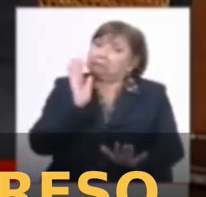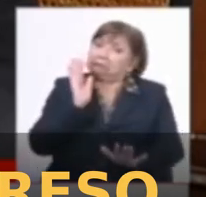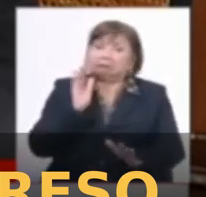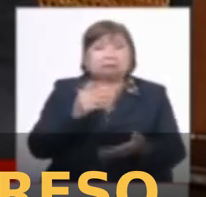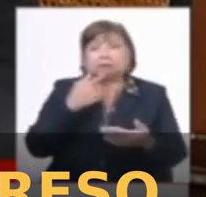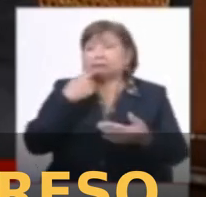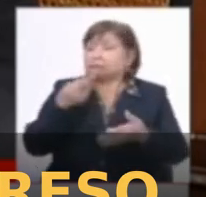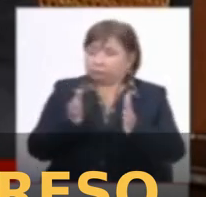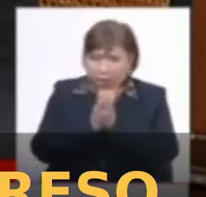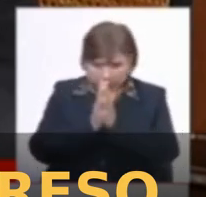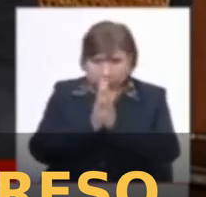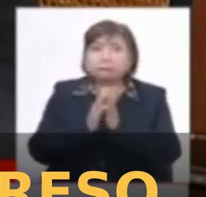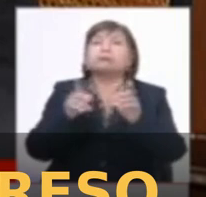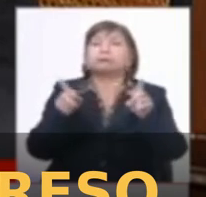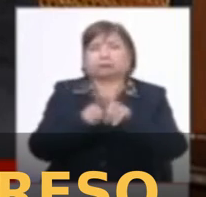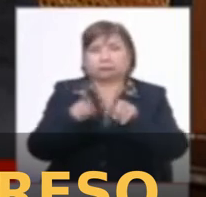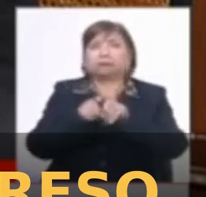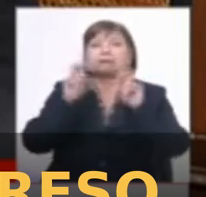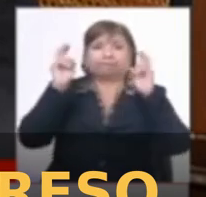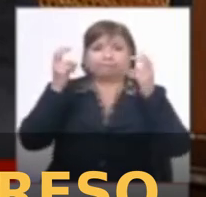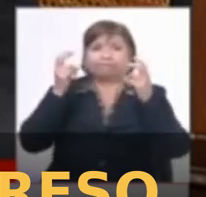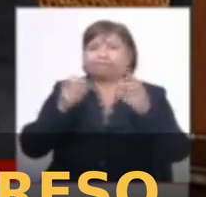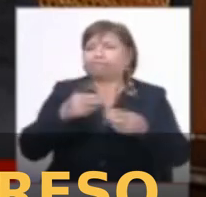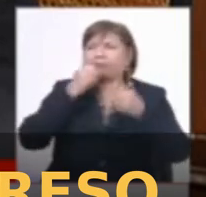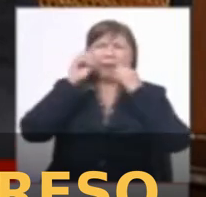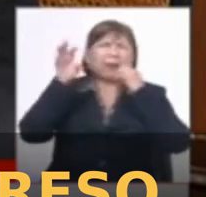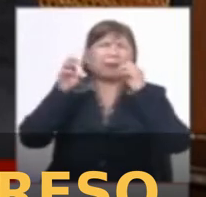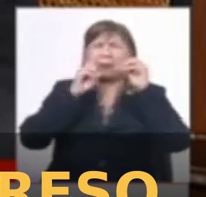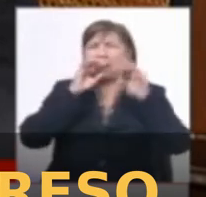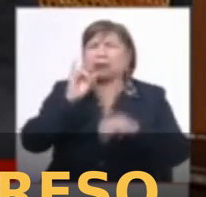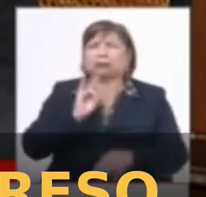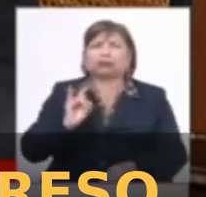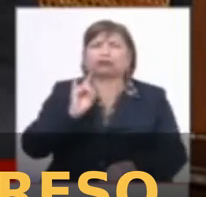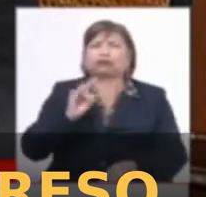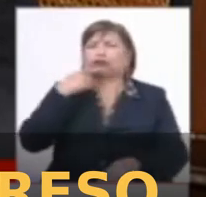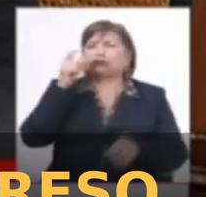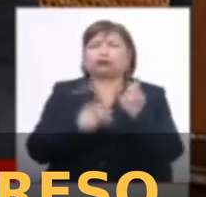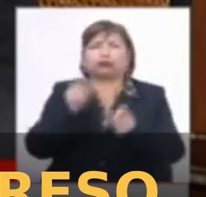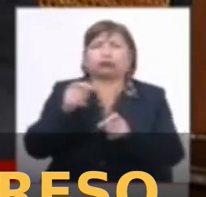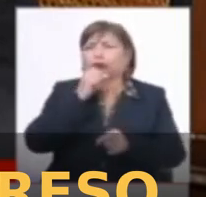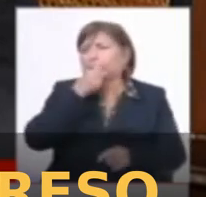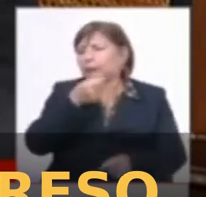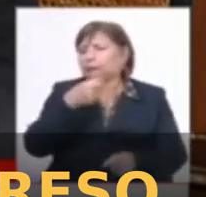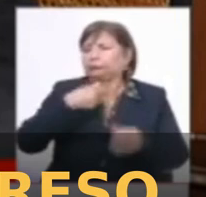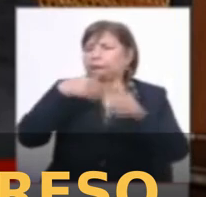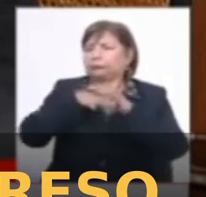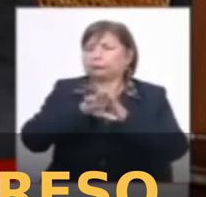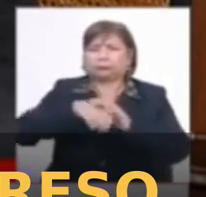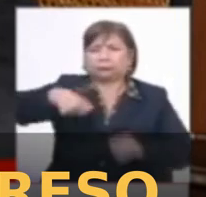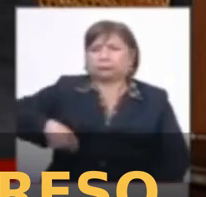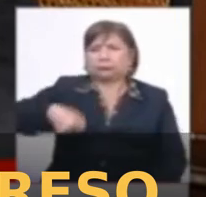he pedido, porque ha sido tema de morbo y de utilización pública, el que yo ingresara con una